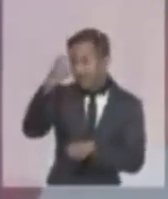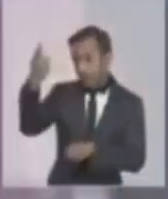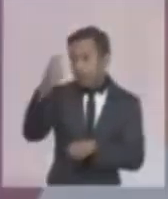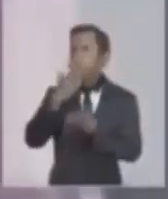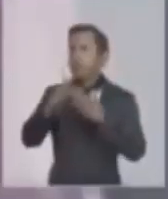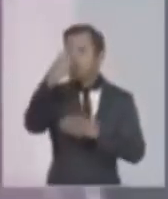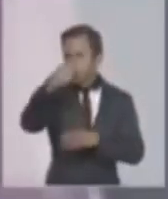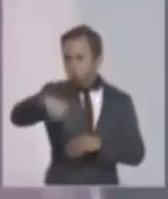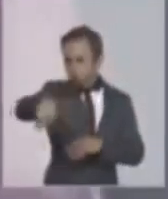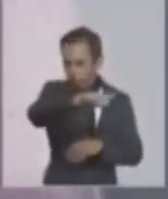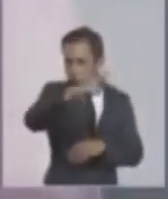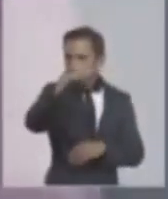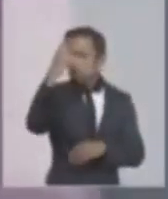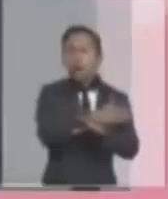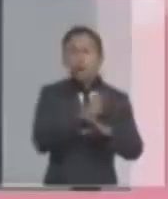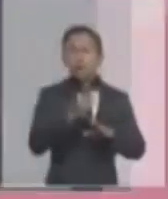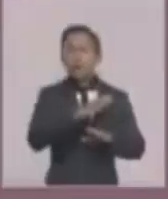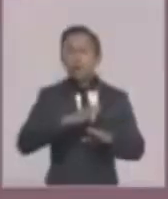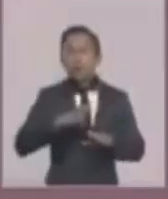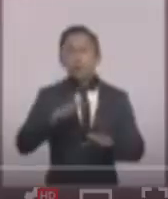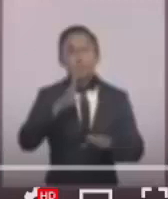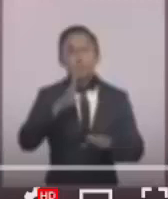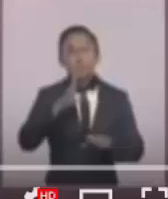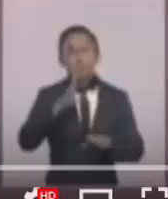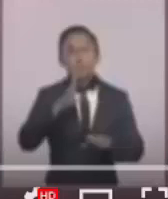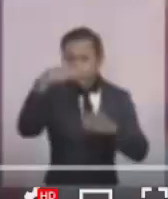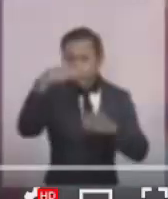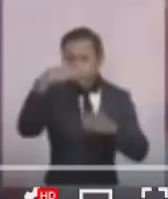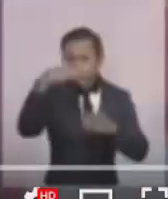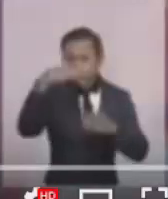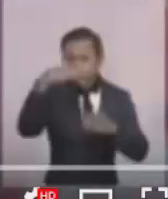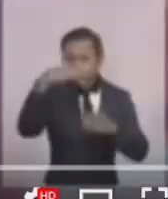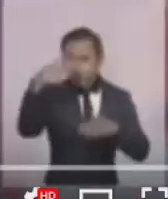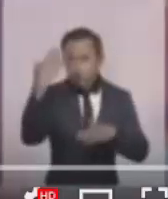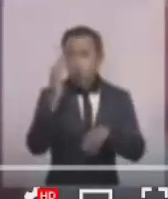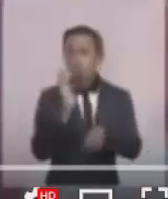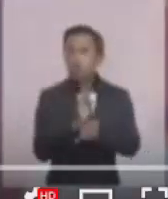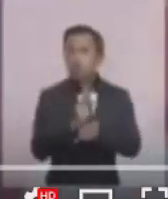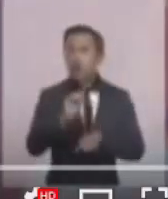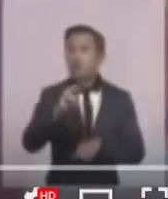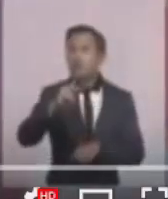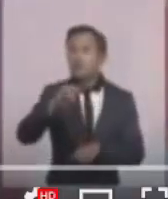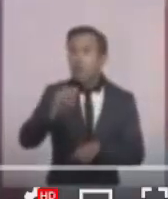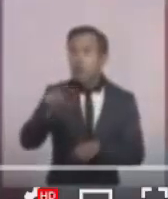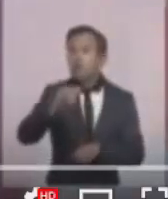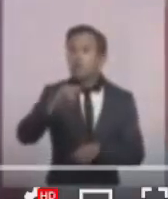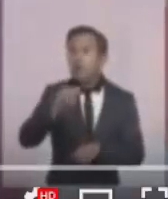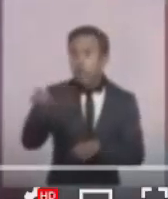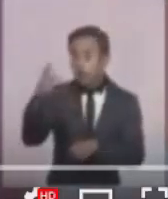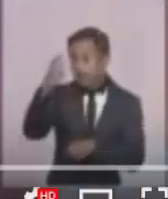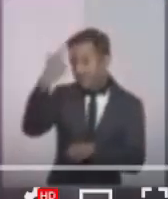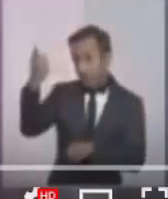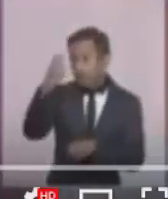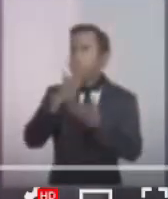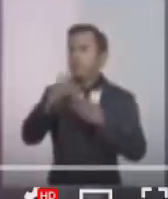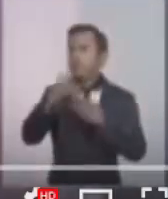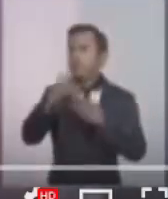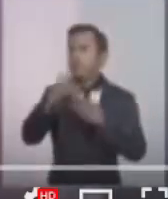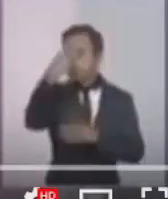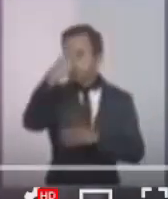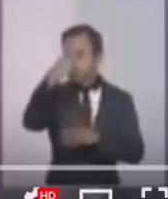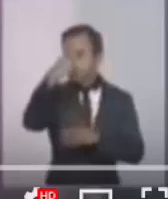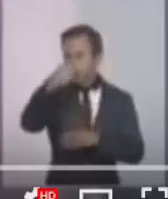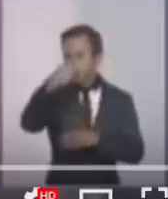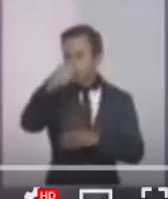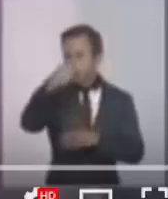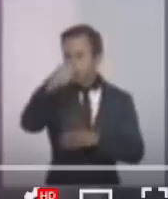Siris, para el candidato canalla. Ok. Buenas noches. Vale, vale, vale. Que había un mensaje ahí. Pasó rápido. A ver. Gracias, Denise. Siris, para el candidato